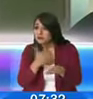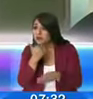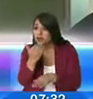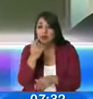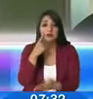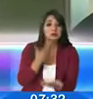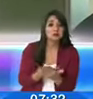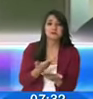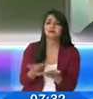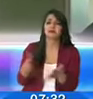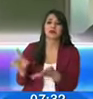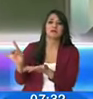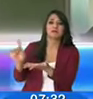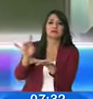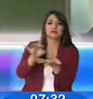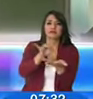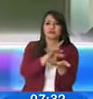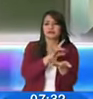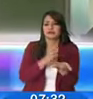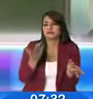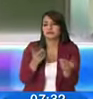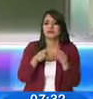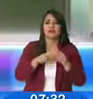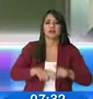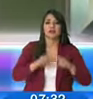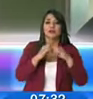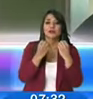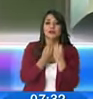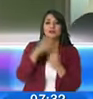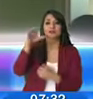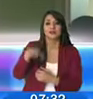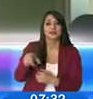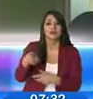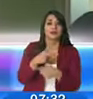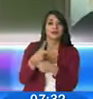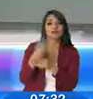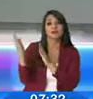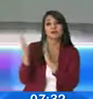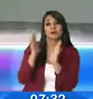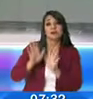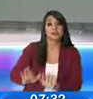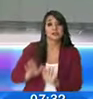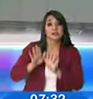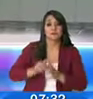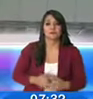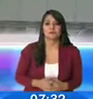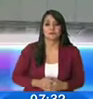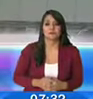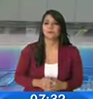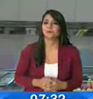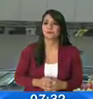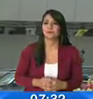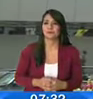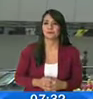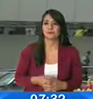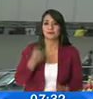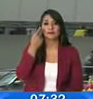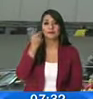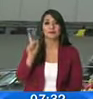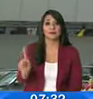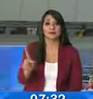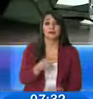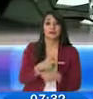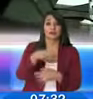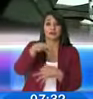de los funcionarios, de los organismos, de los diferentes organismos del Estado por parte del Consejo Transitorio. Que es curioso, aseguran que esta reestructuración